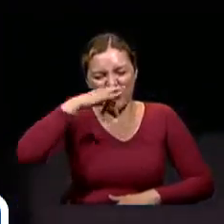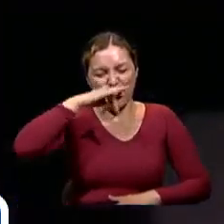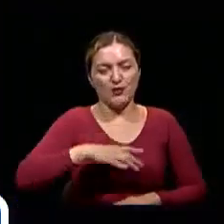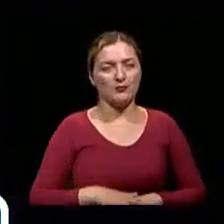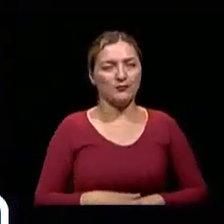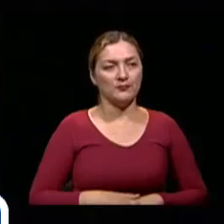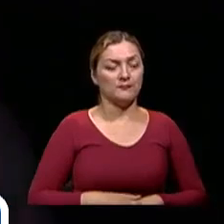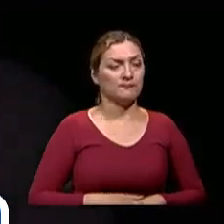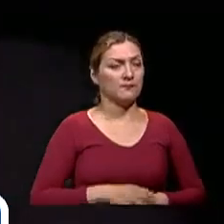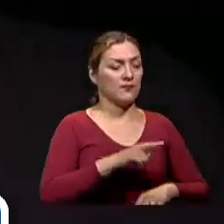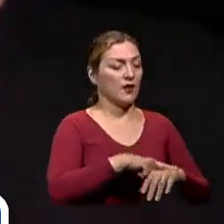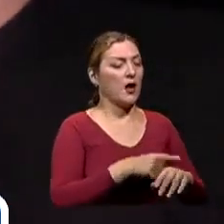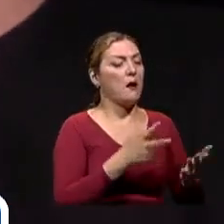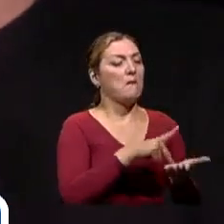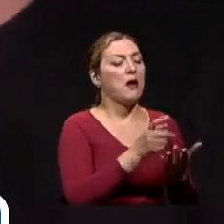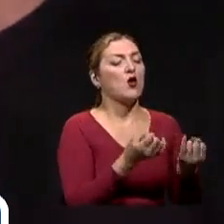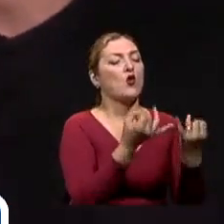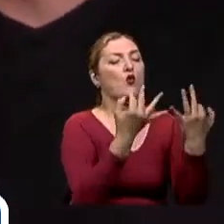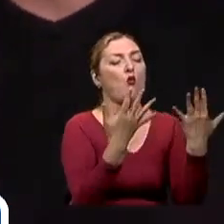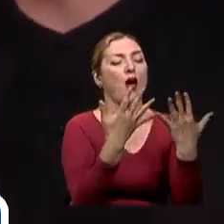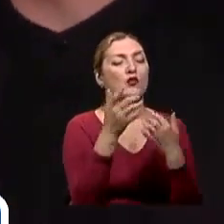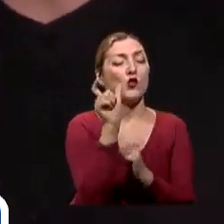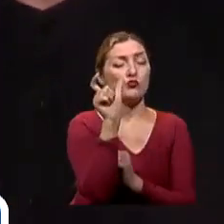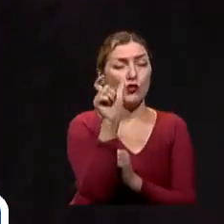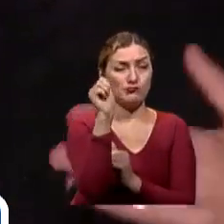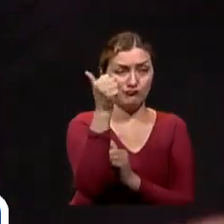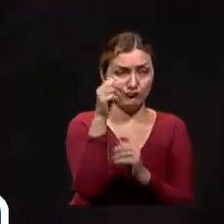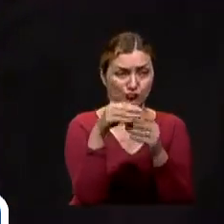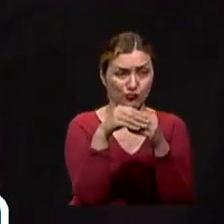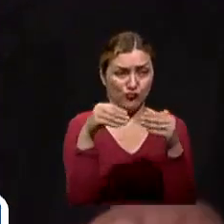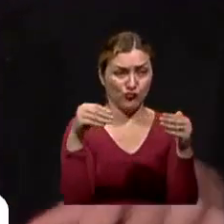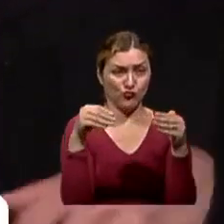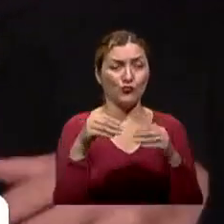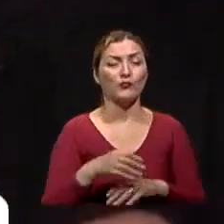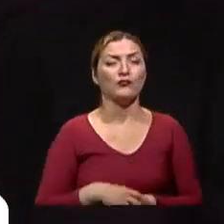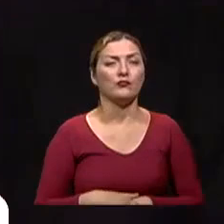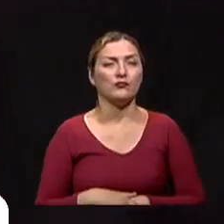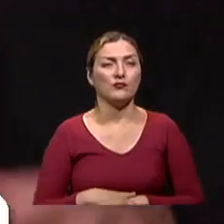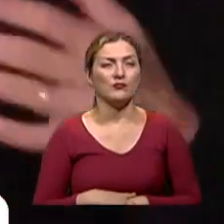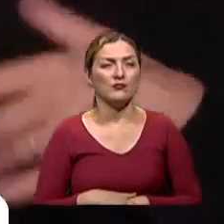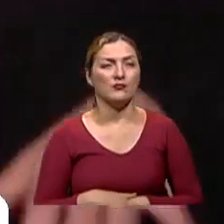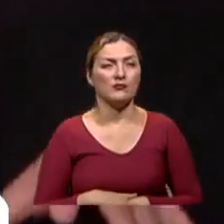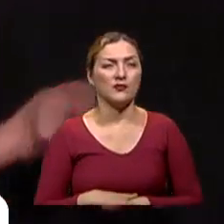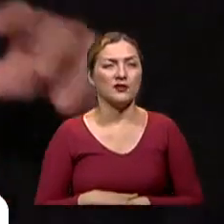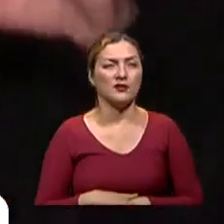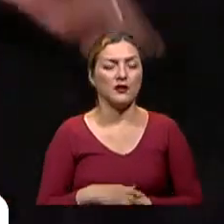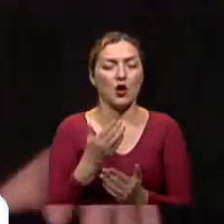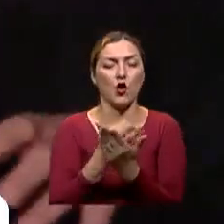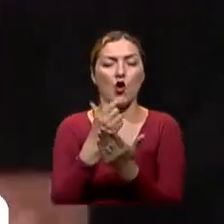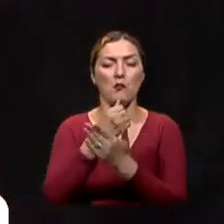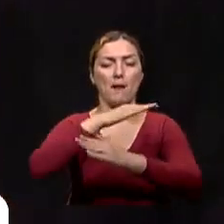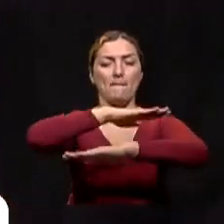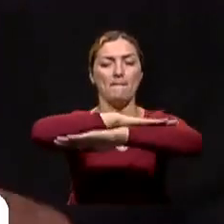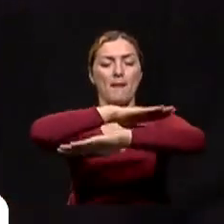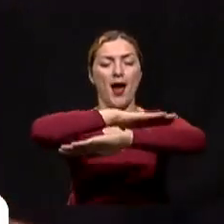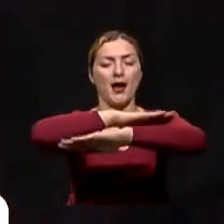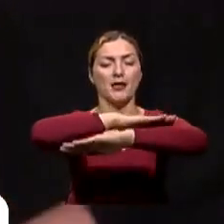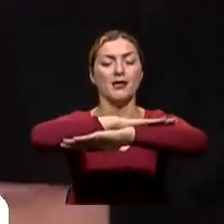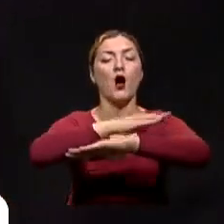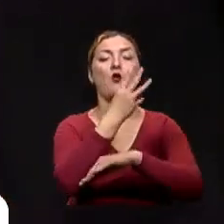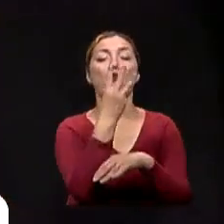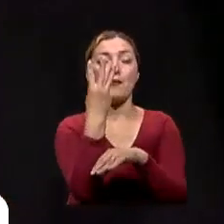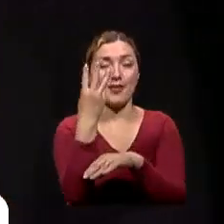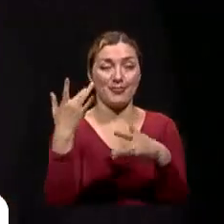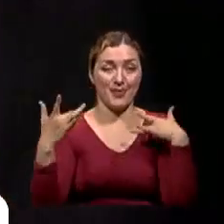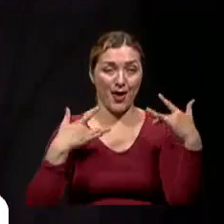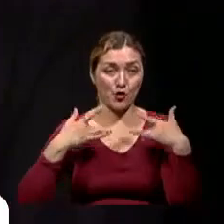puertas aquí? Sí, son $10 con los descuentos pertinentes. Se puede agarrar las entradas en la página web del Teatro Nacional Sucre